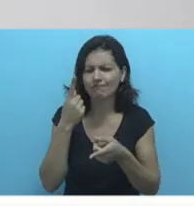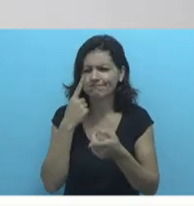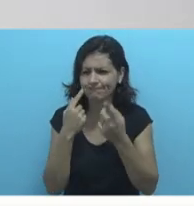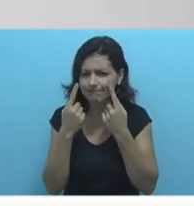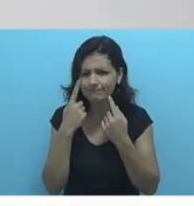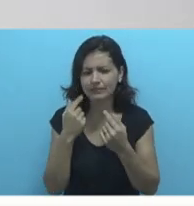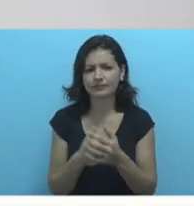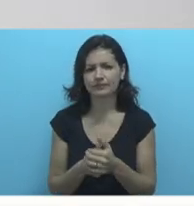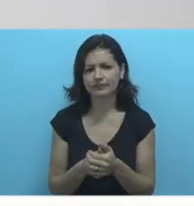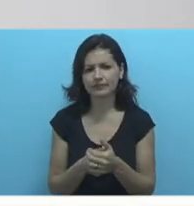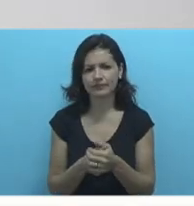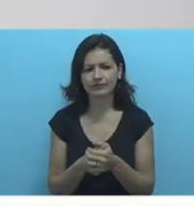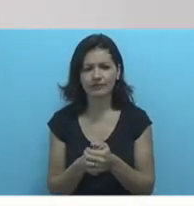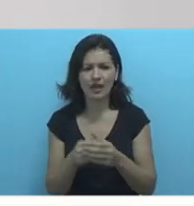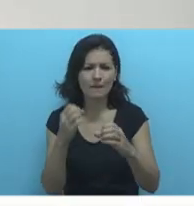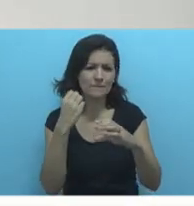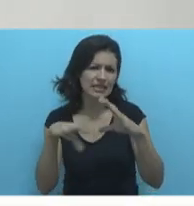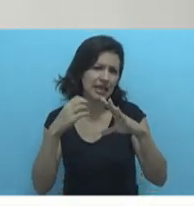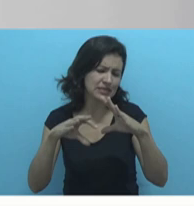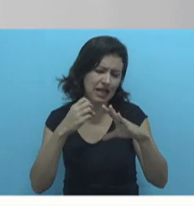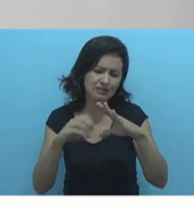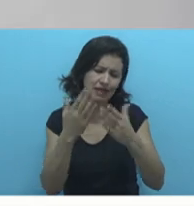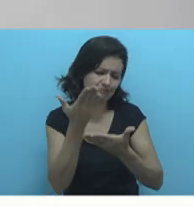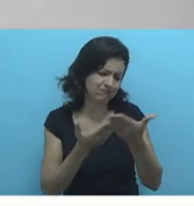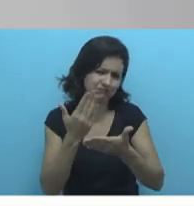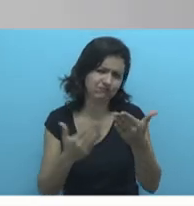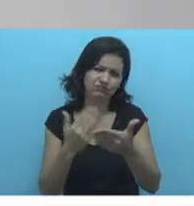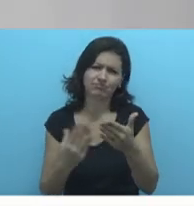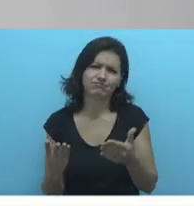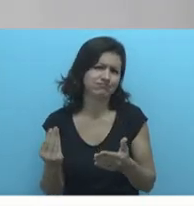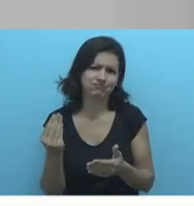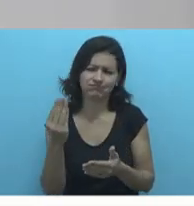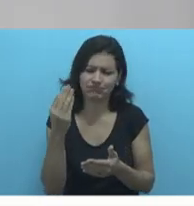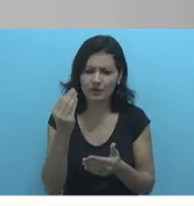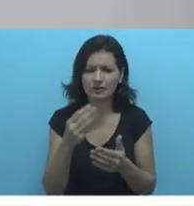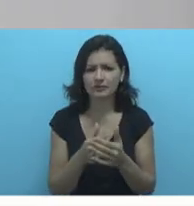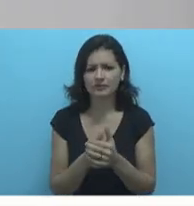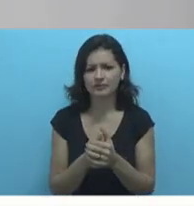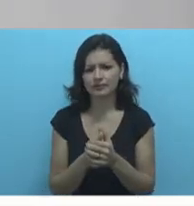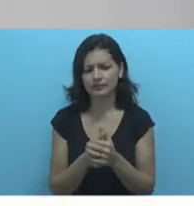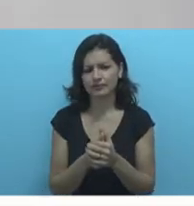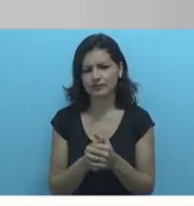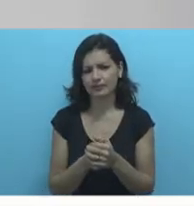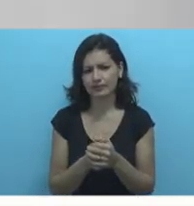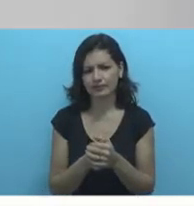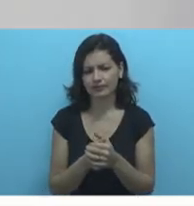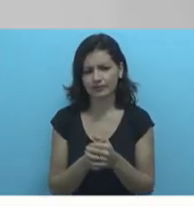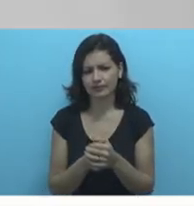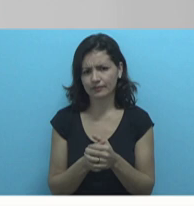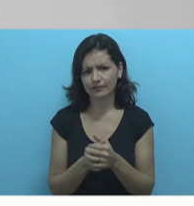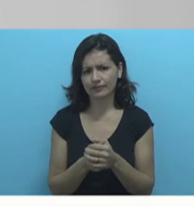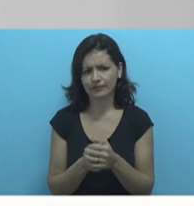Han sido miles los mensajes y los recuerdos hacia él en todo ese tiempo.